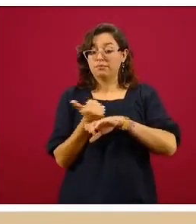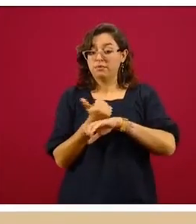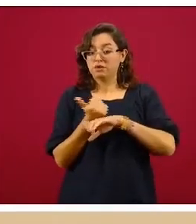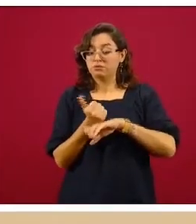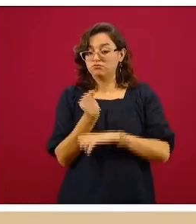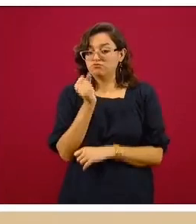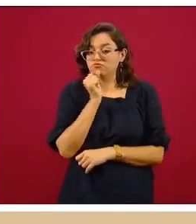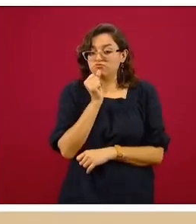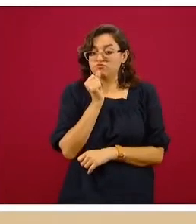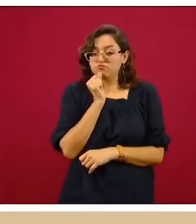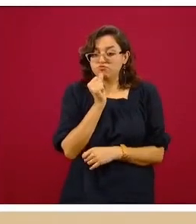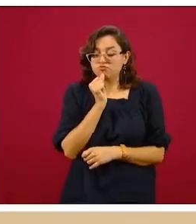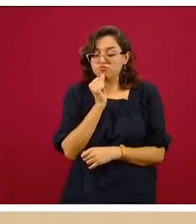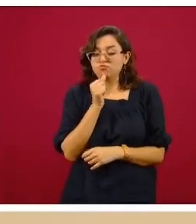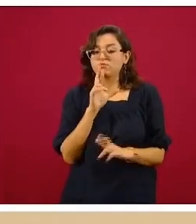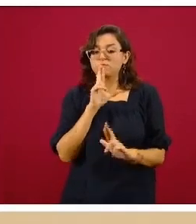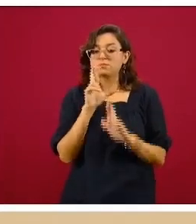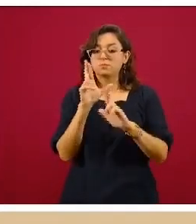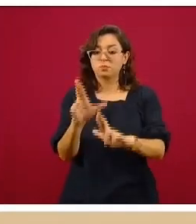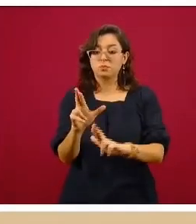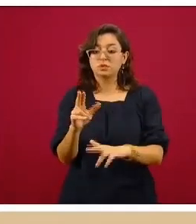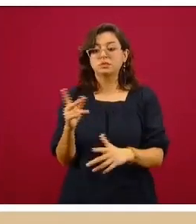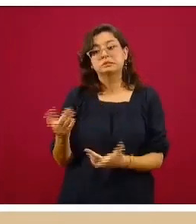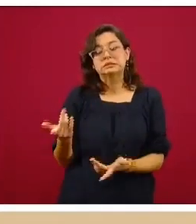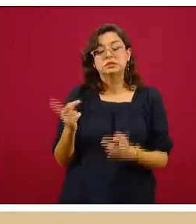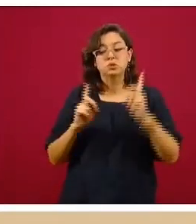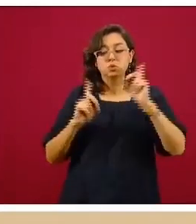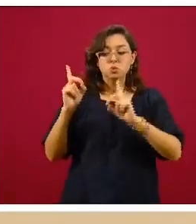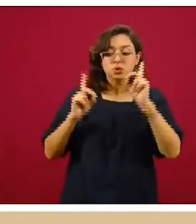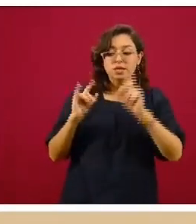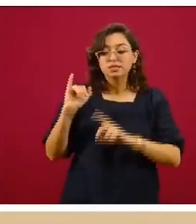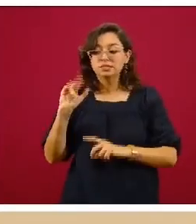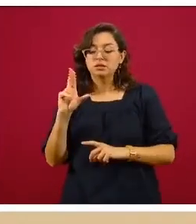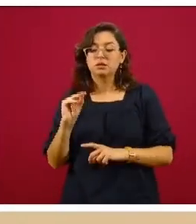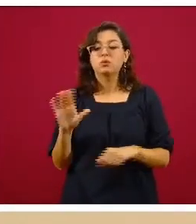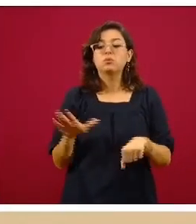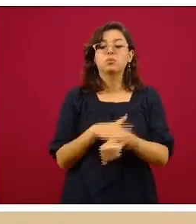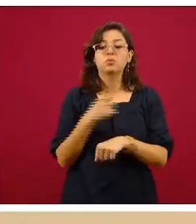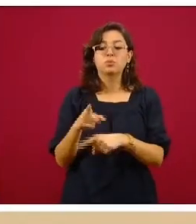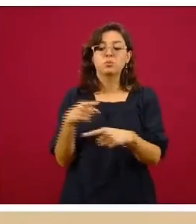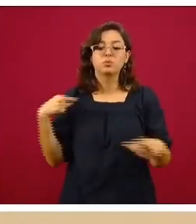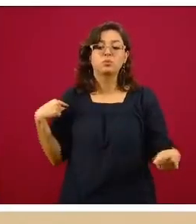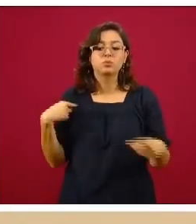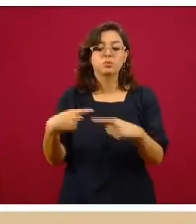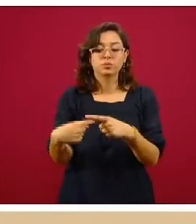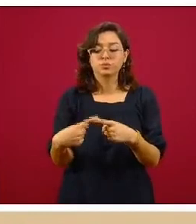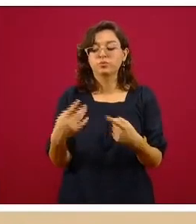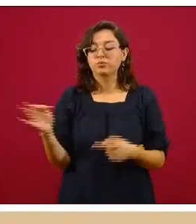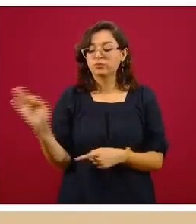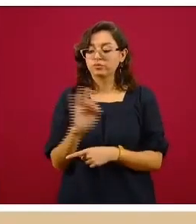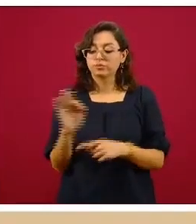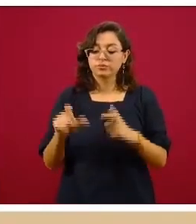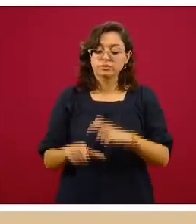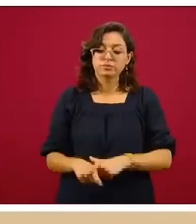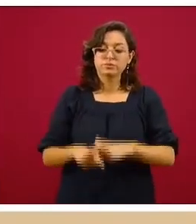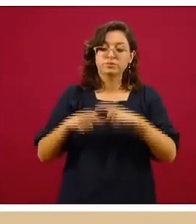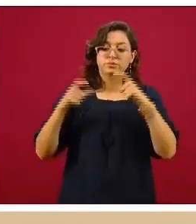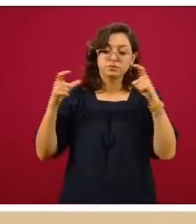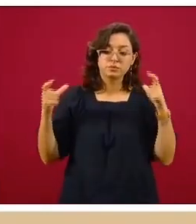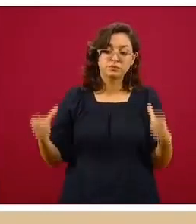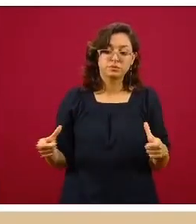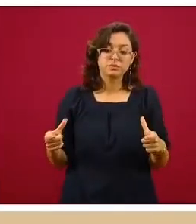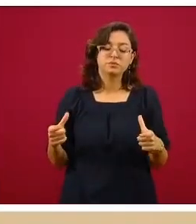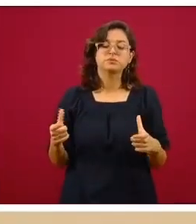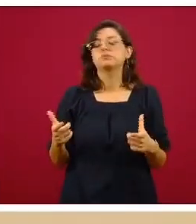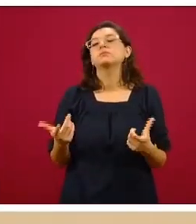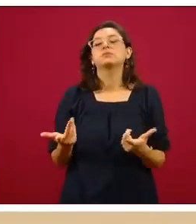un número importante de casos sospechosos. Esto puede ser porque en los últimos días se hayan incrementado estos, es decir, que hay la posibilidad de